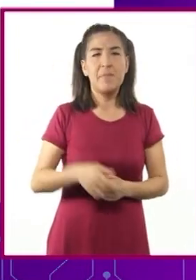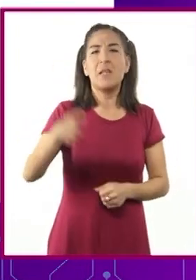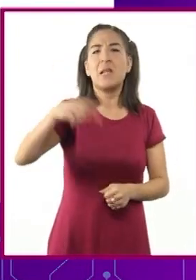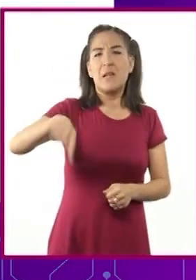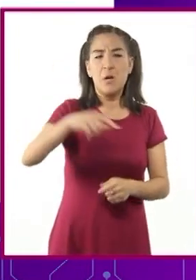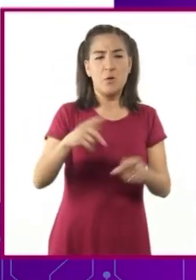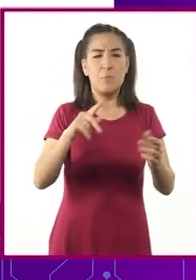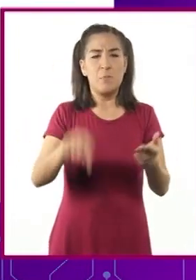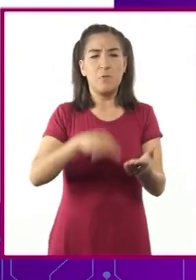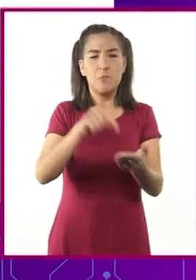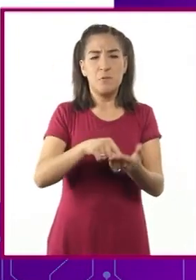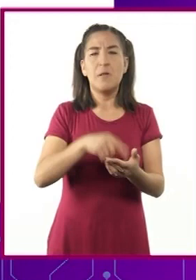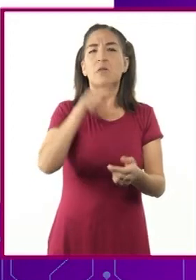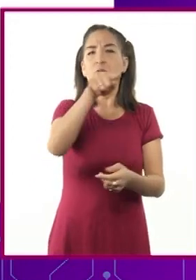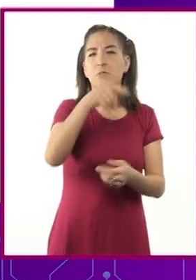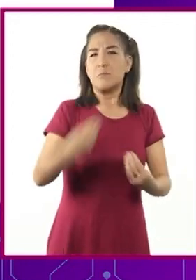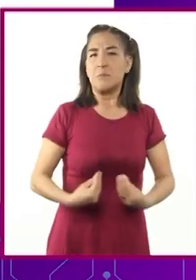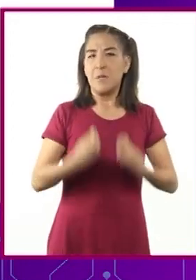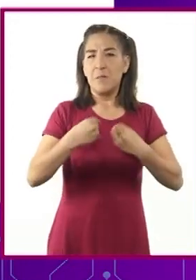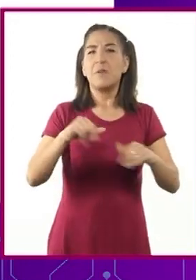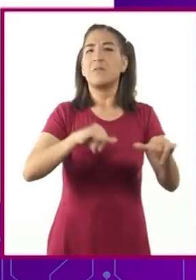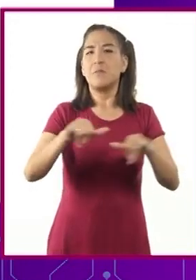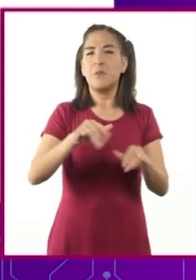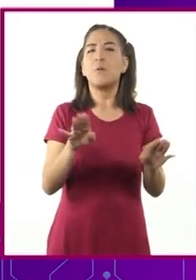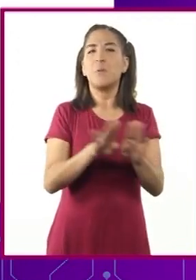del espacio geográfico donde vives?